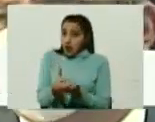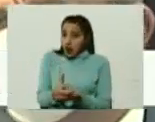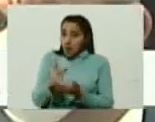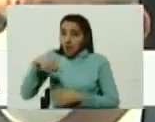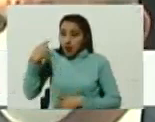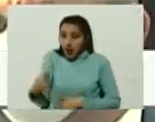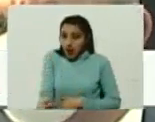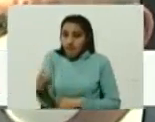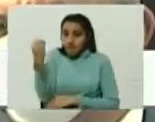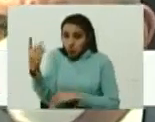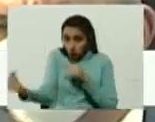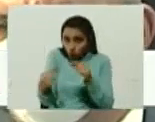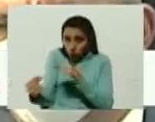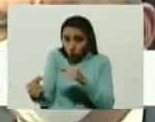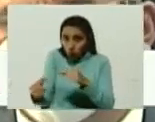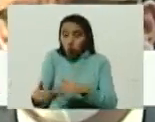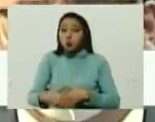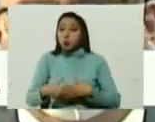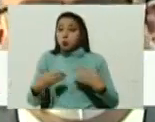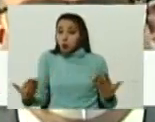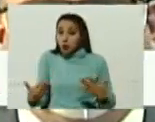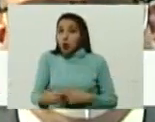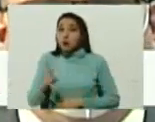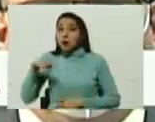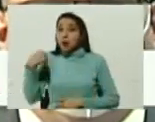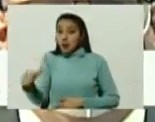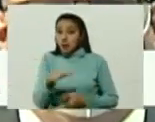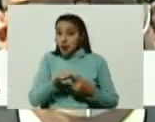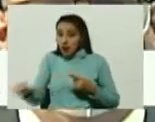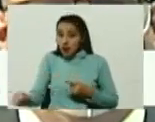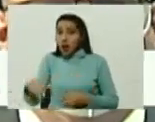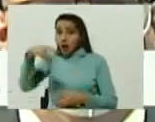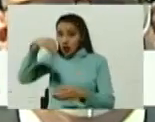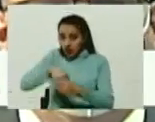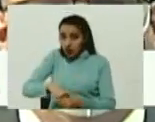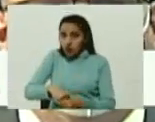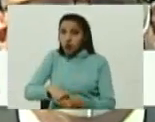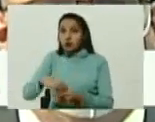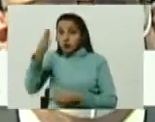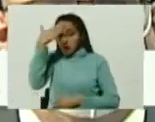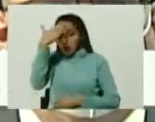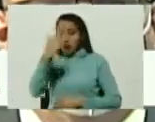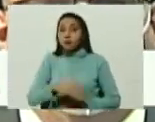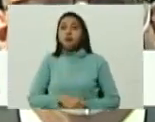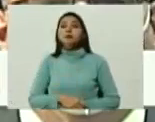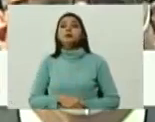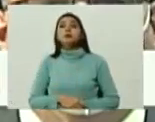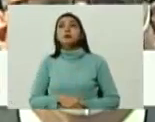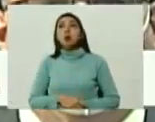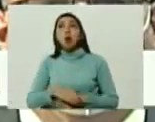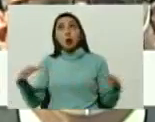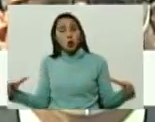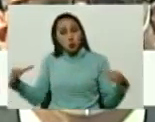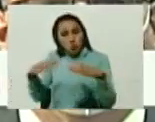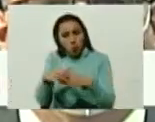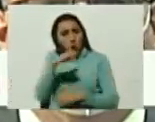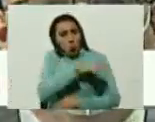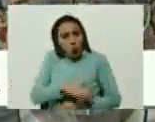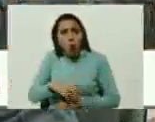sesión transcurrida a la semana radical pudiera usted nombrar una comisión que